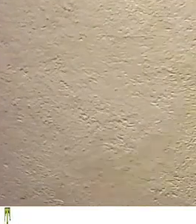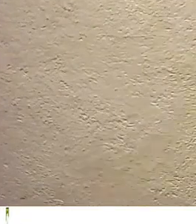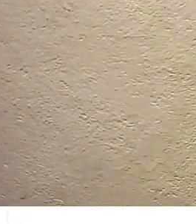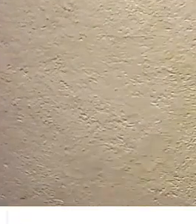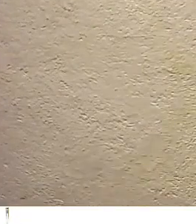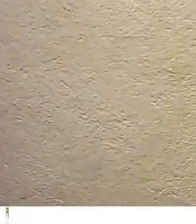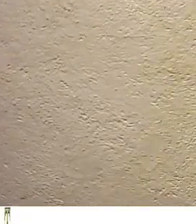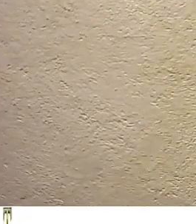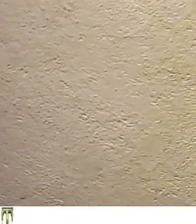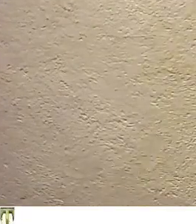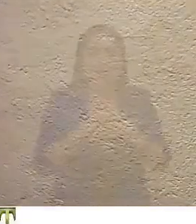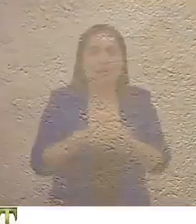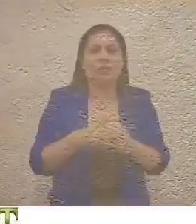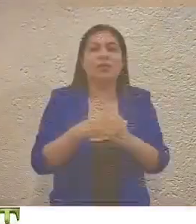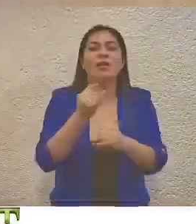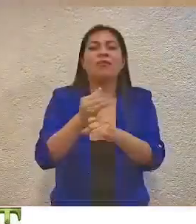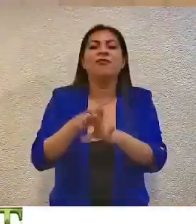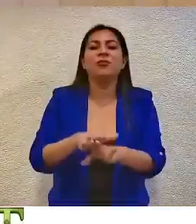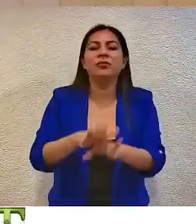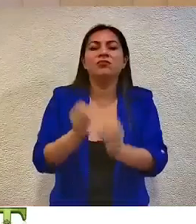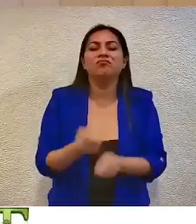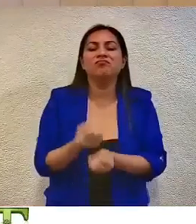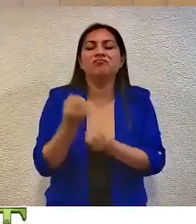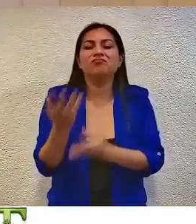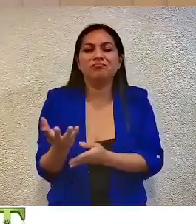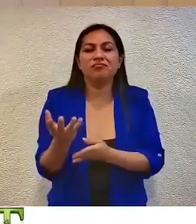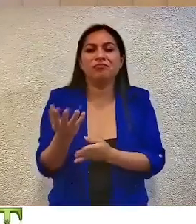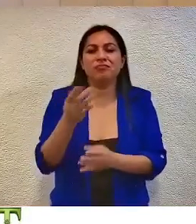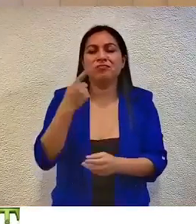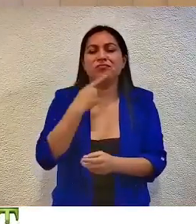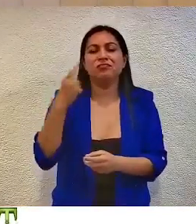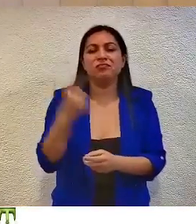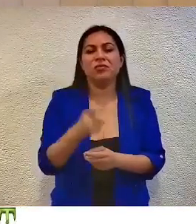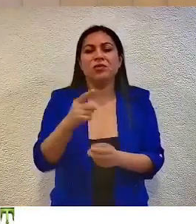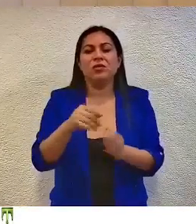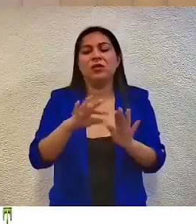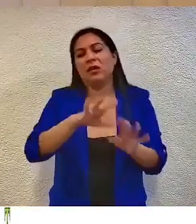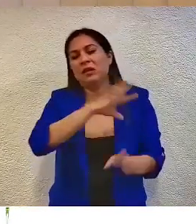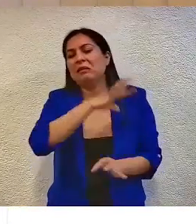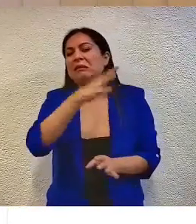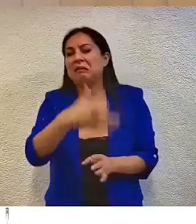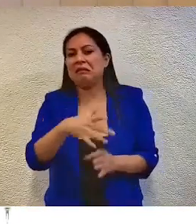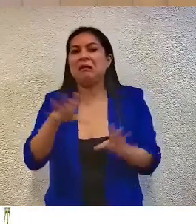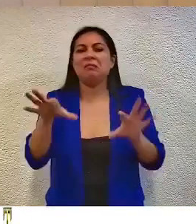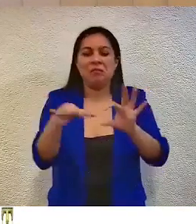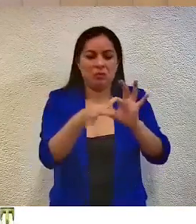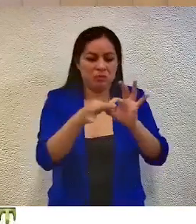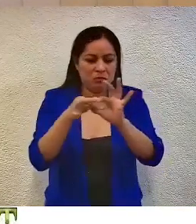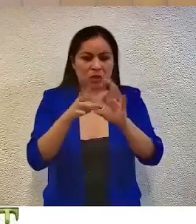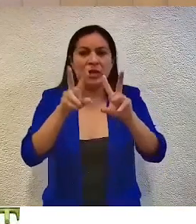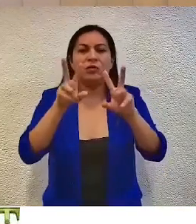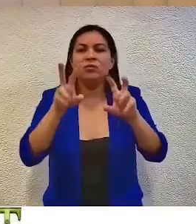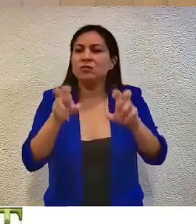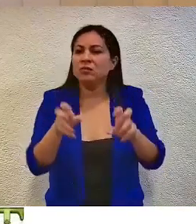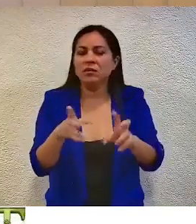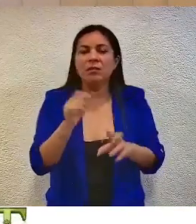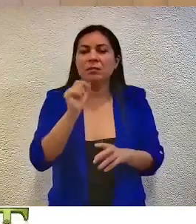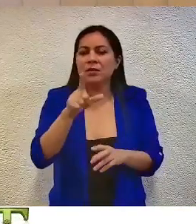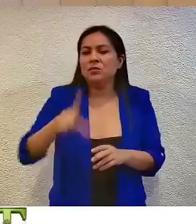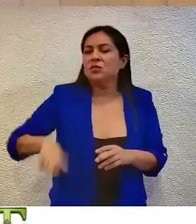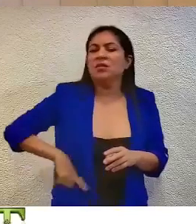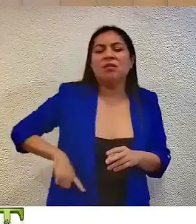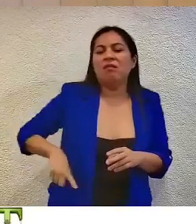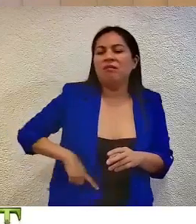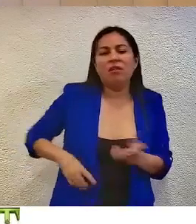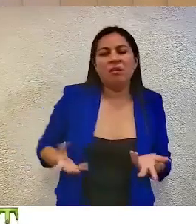al advertir del contenido de las manifestaciones denunciadas, que en términos generales guardan relación con un tema propio de la